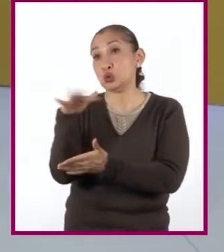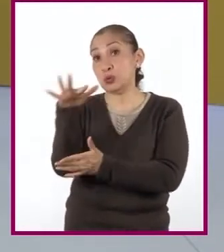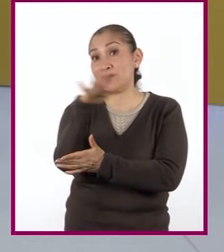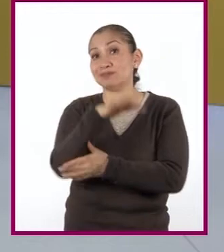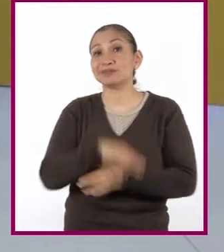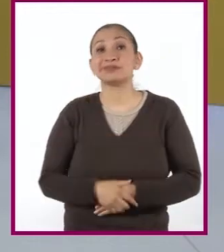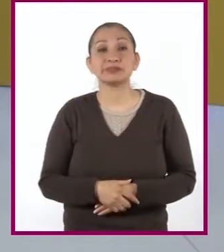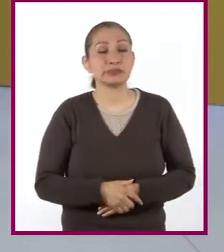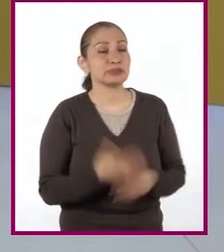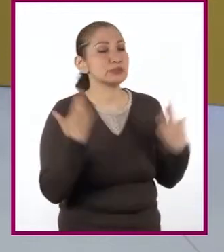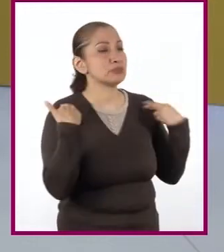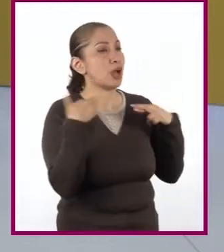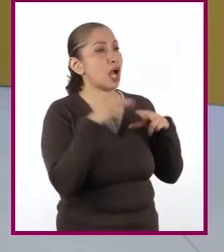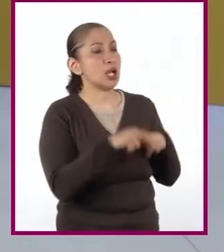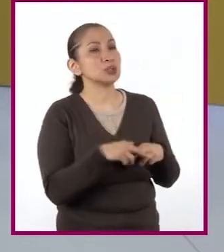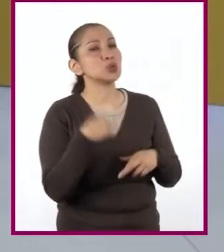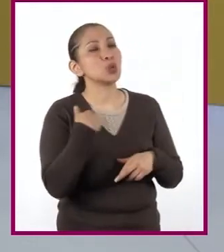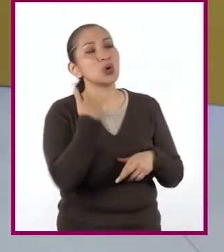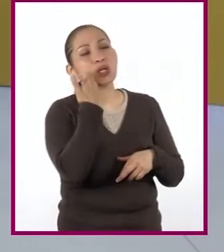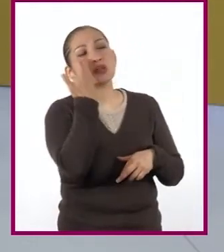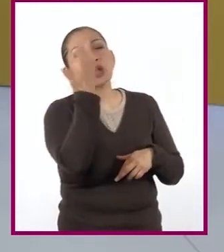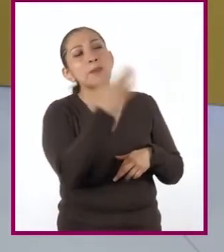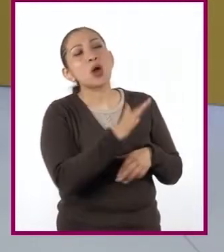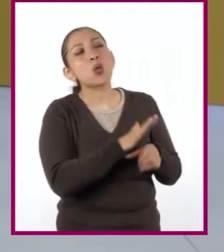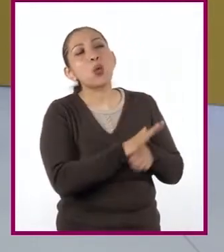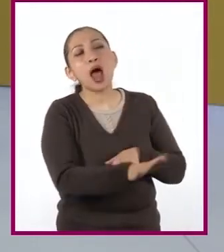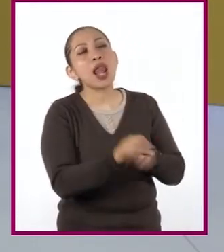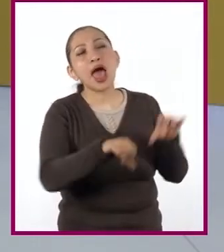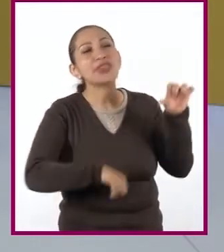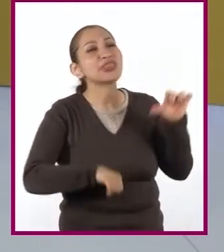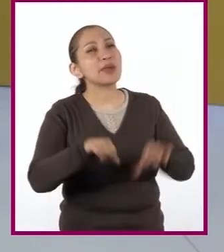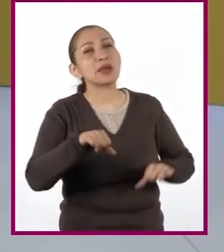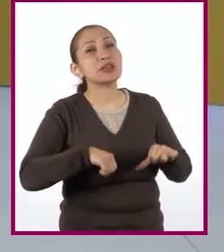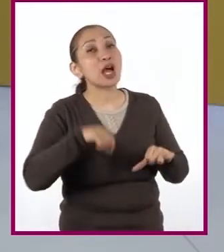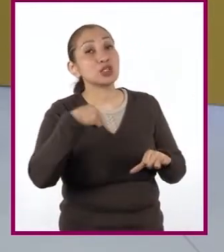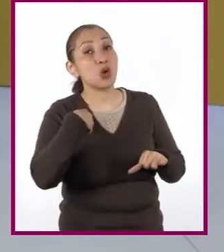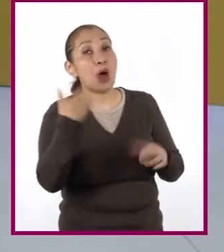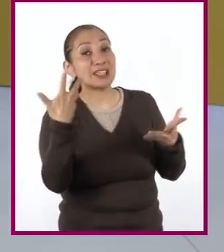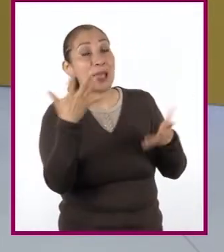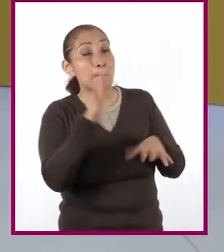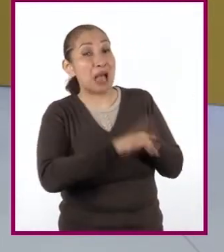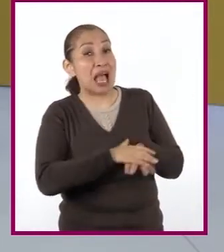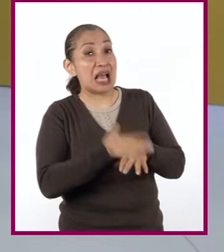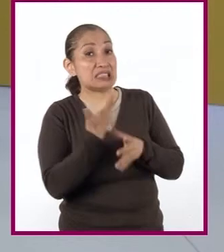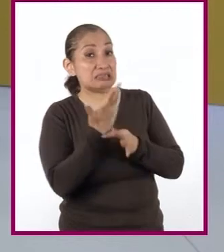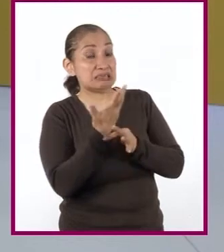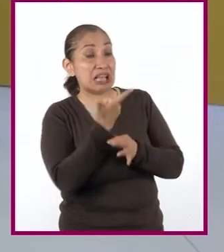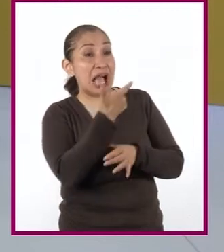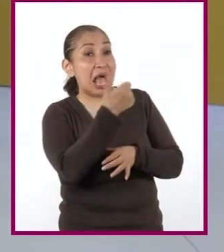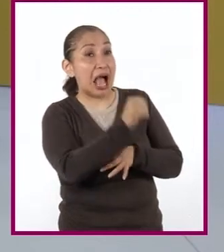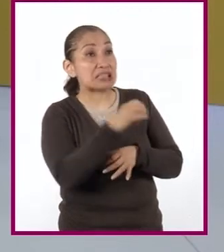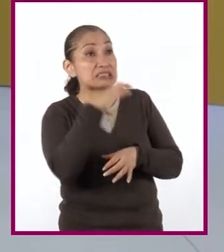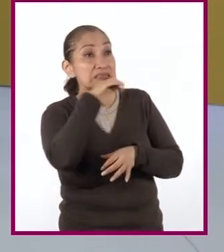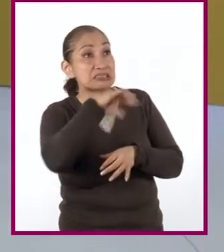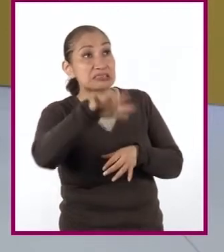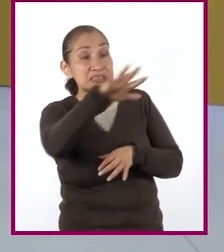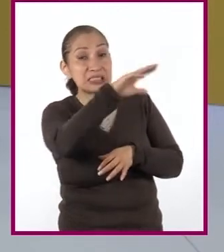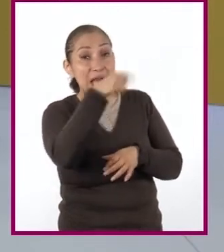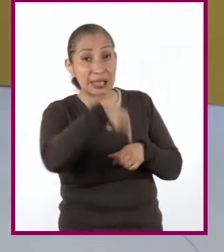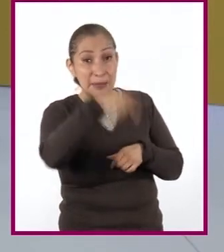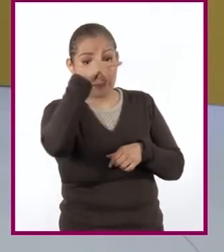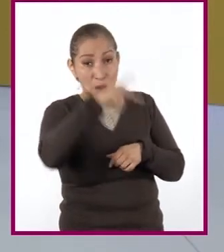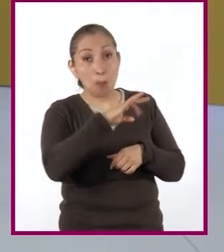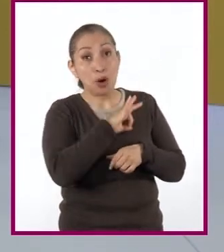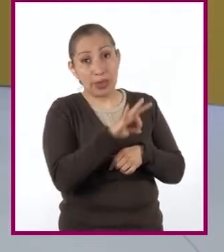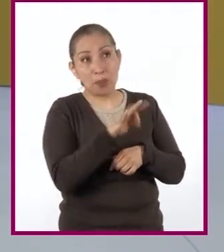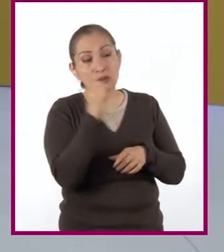contaminación. Maestro, me gustaría saber cuáles son las actividades que producen más gases de efecto invernadero en nuestro país. Así